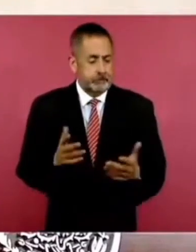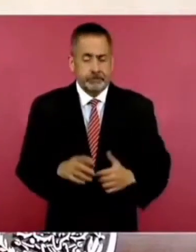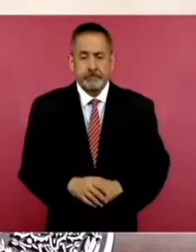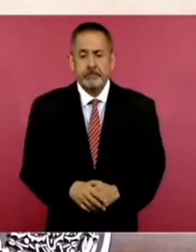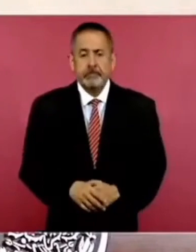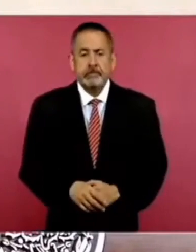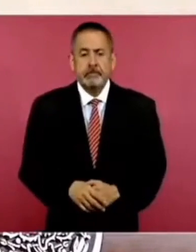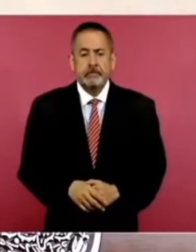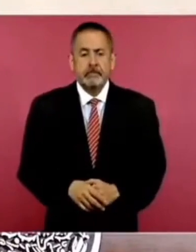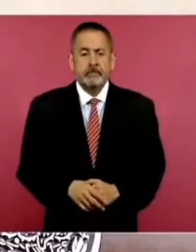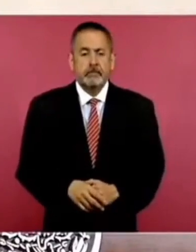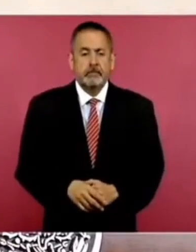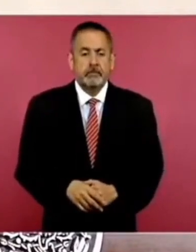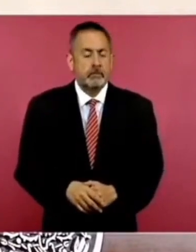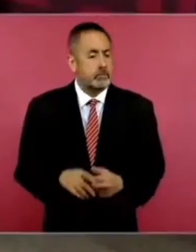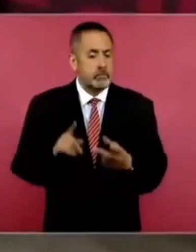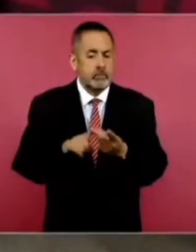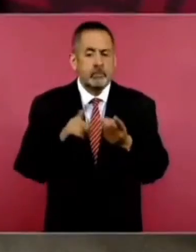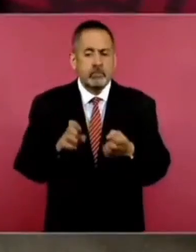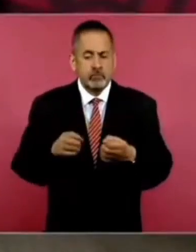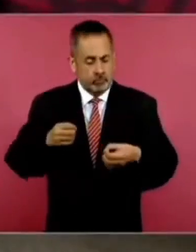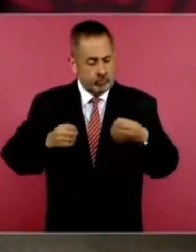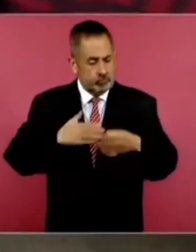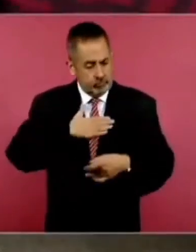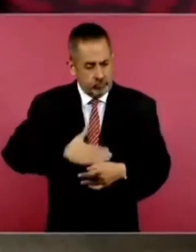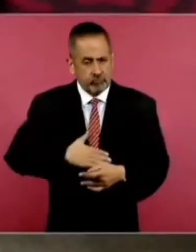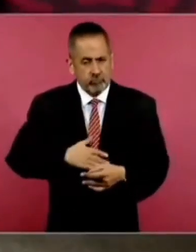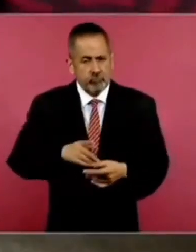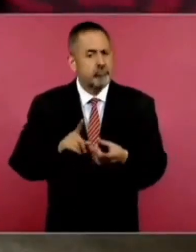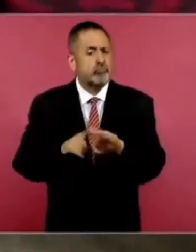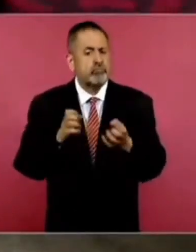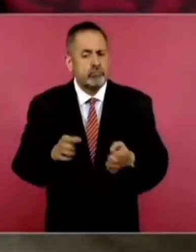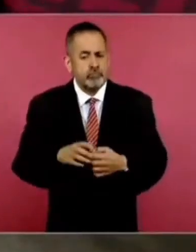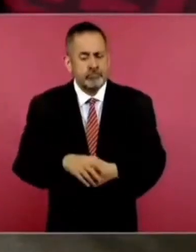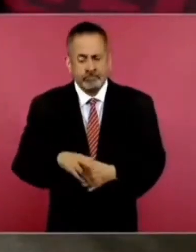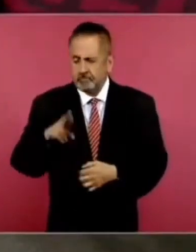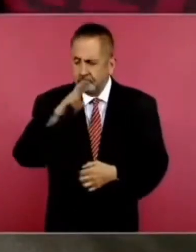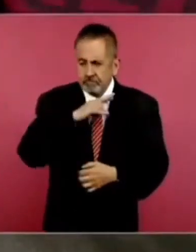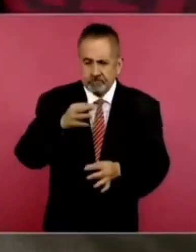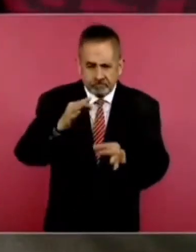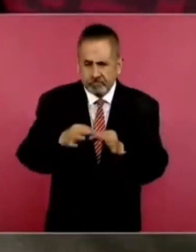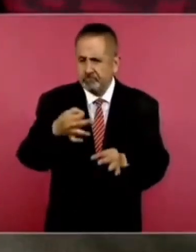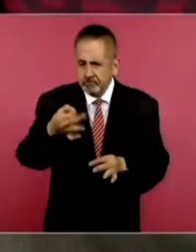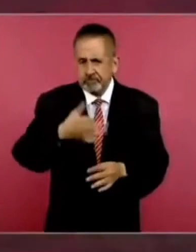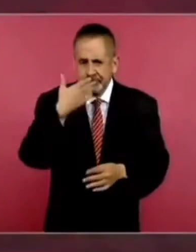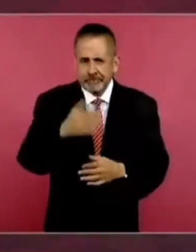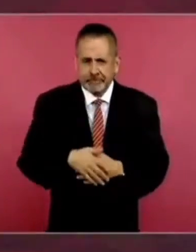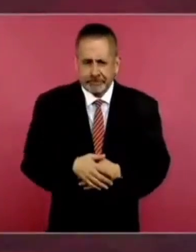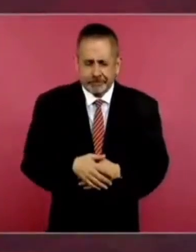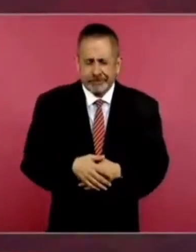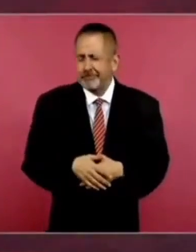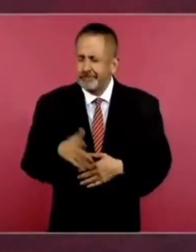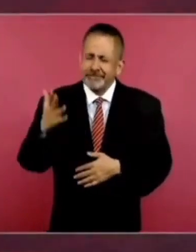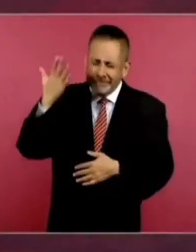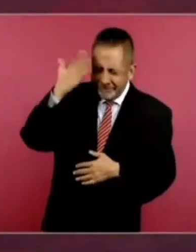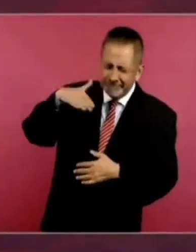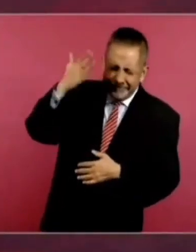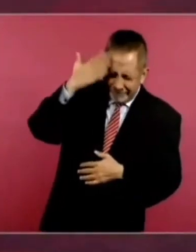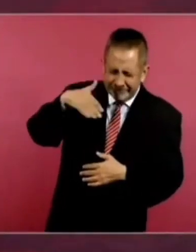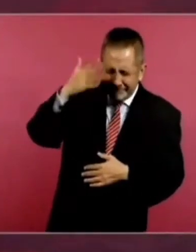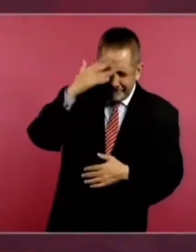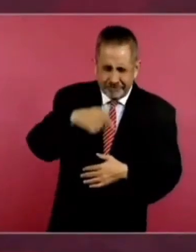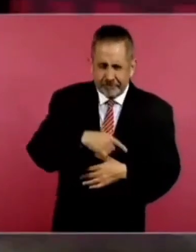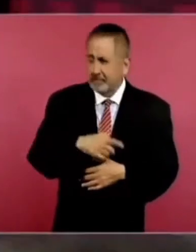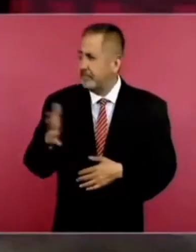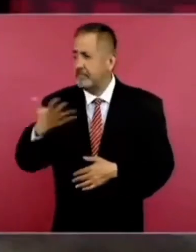Entonces, ¿dónde está la justicia rápida y expedita? Ya sé, me va a decir de que no